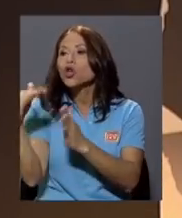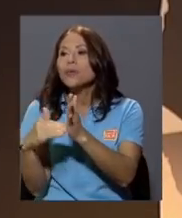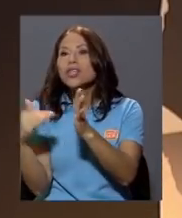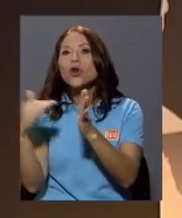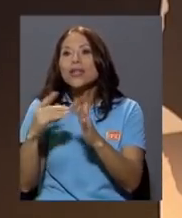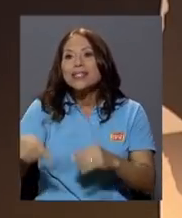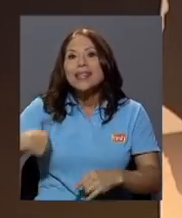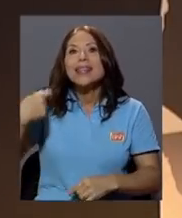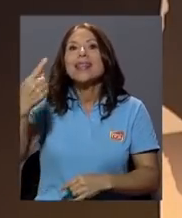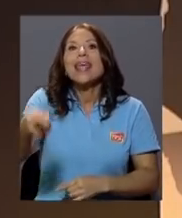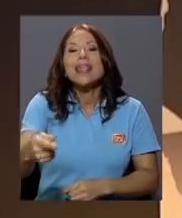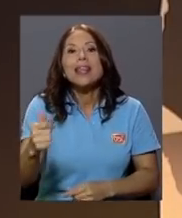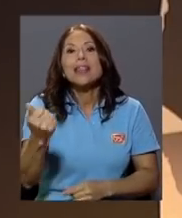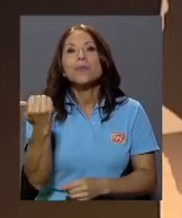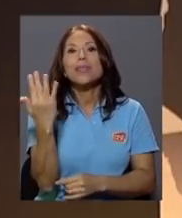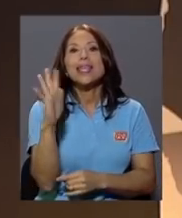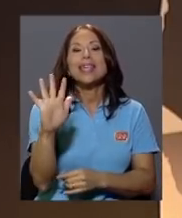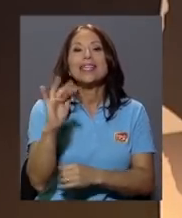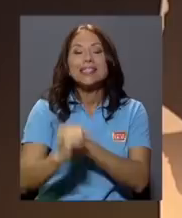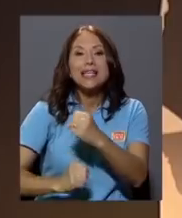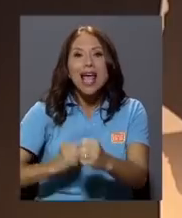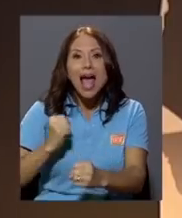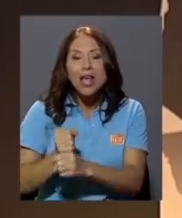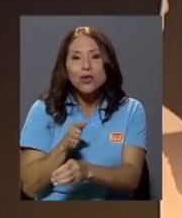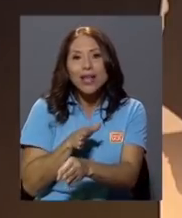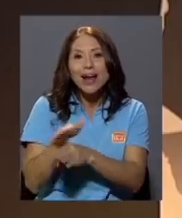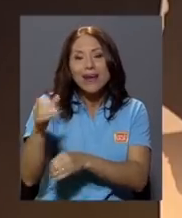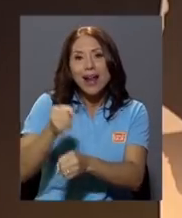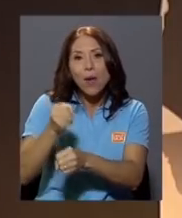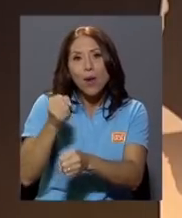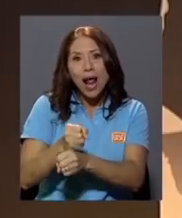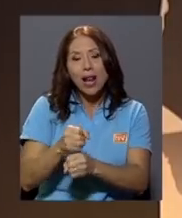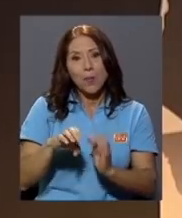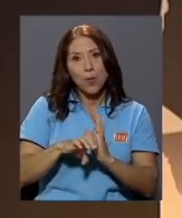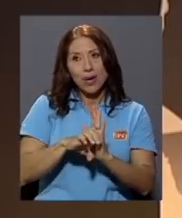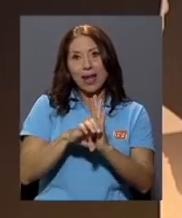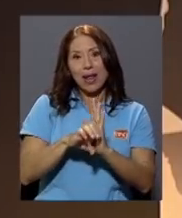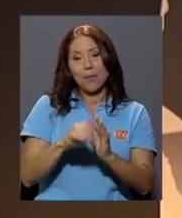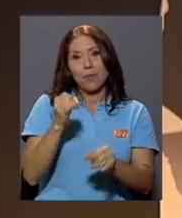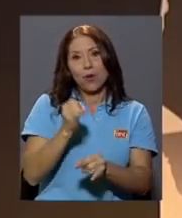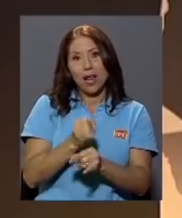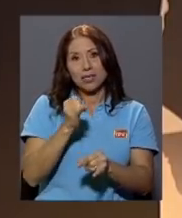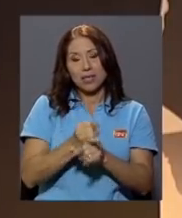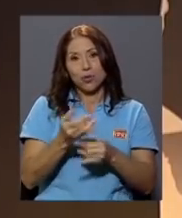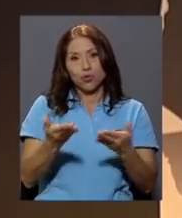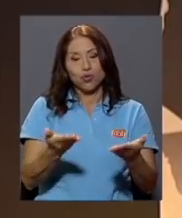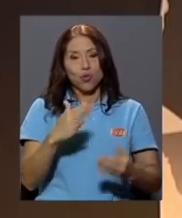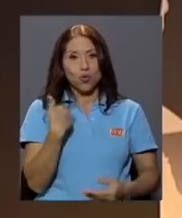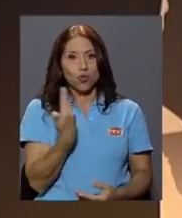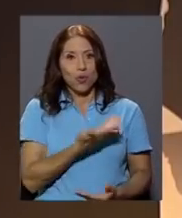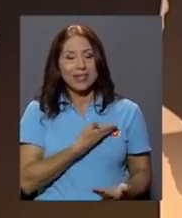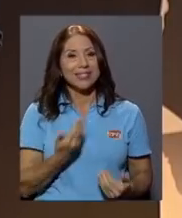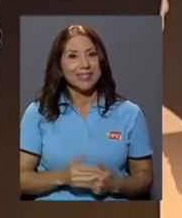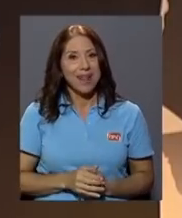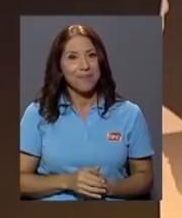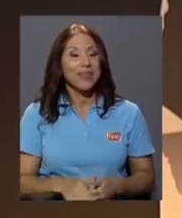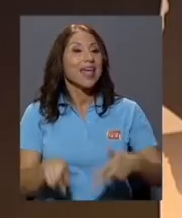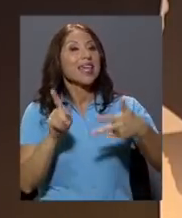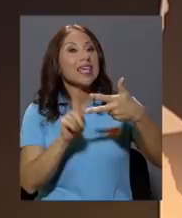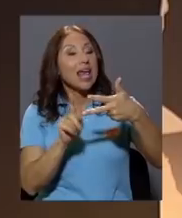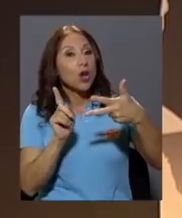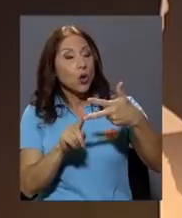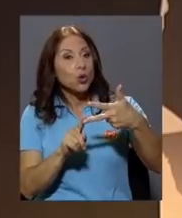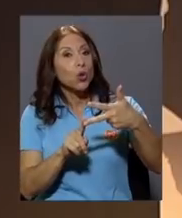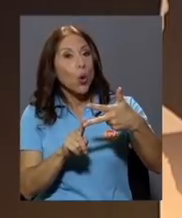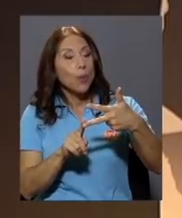años, 20 años de carrera laboral, como sería en el caso de la institución nuestra. Uh-huh. Y